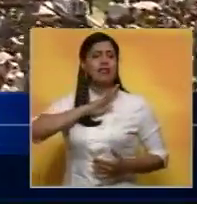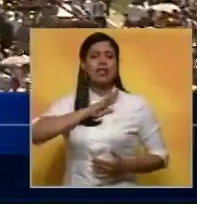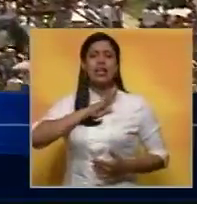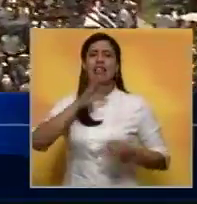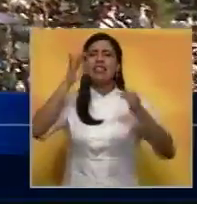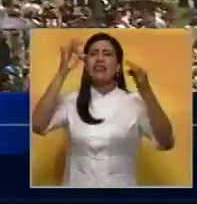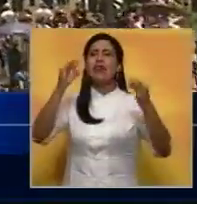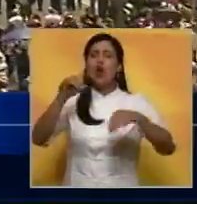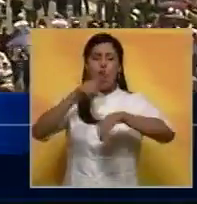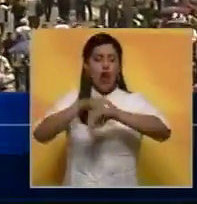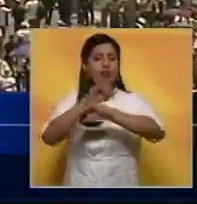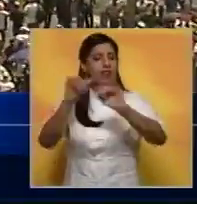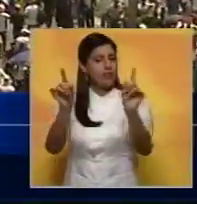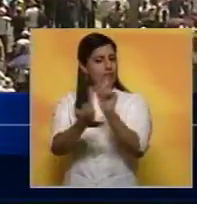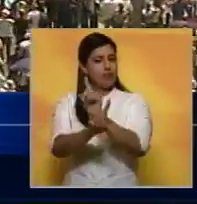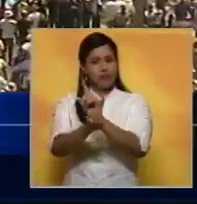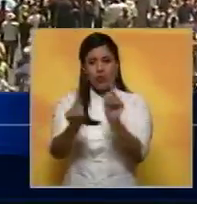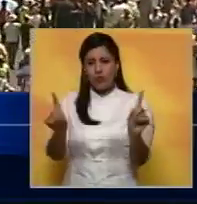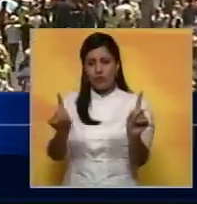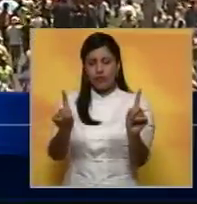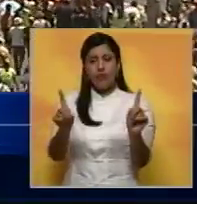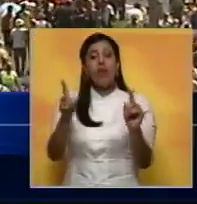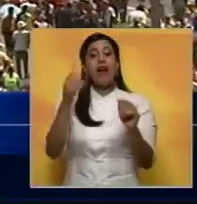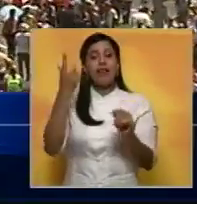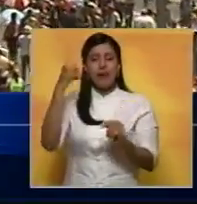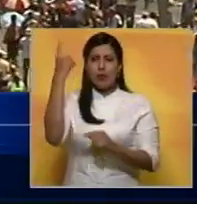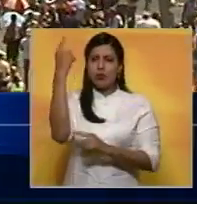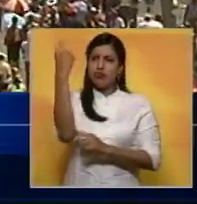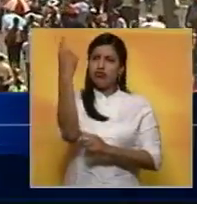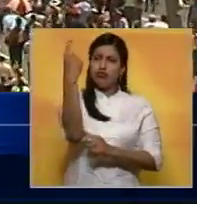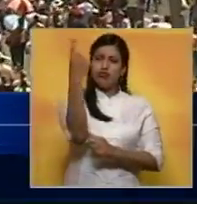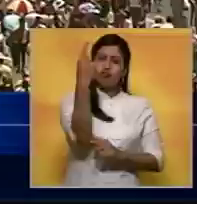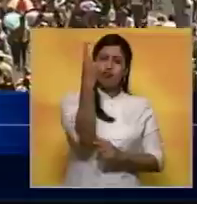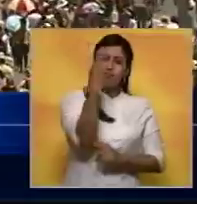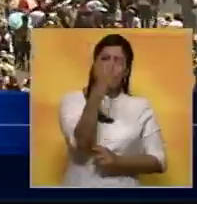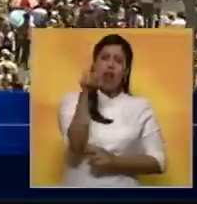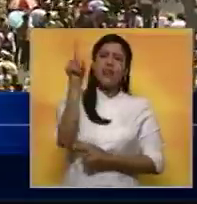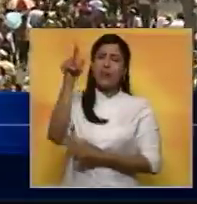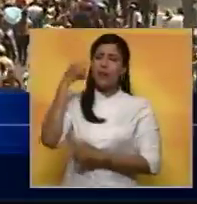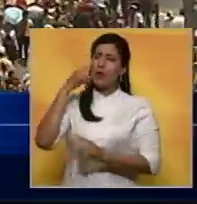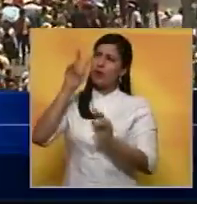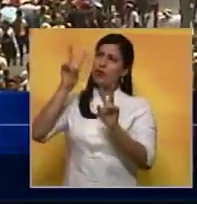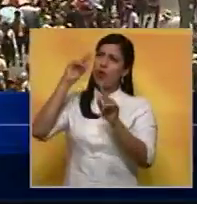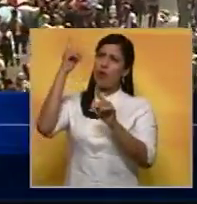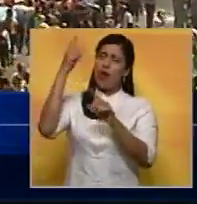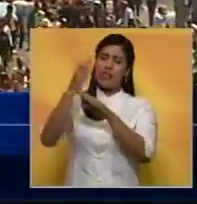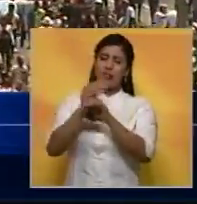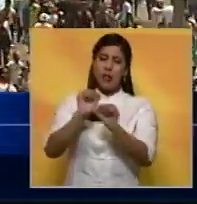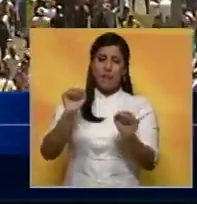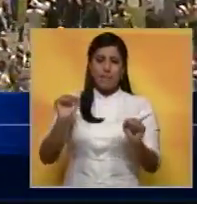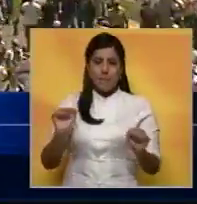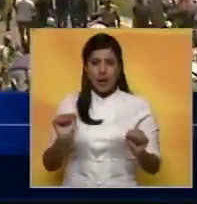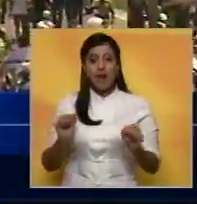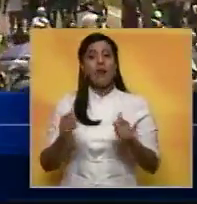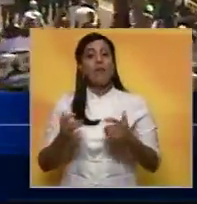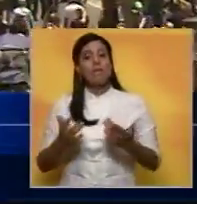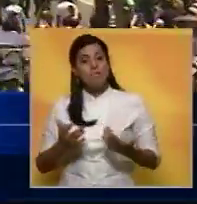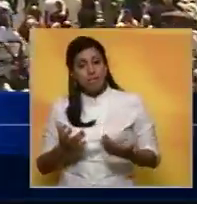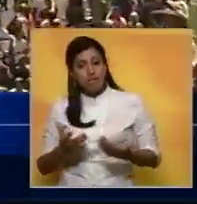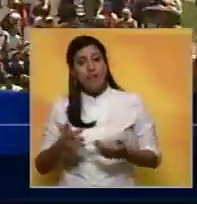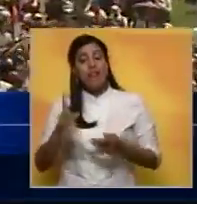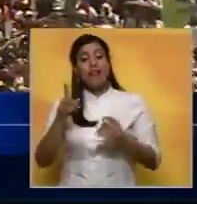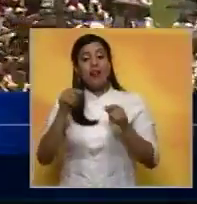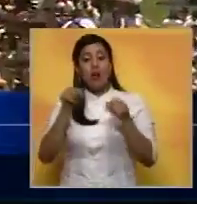hora de finalización. Ha sobrevolado también un helicóptero sobre el distribuidor Altamira más temprano y